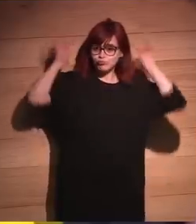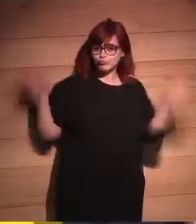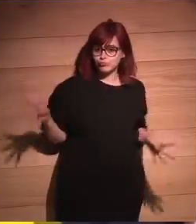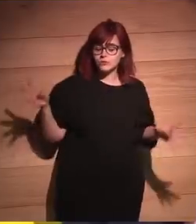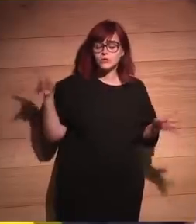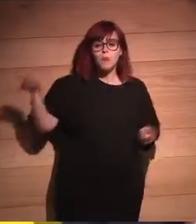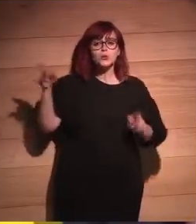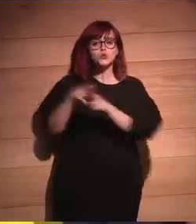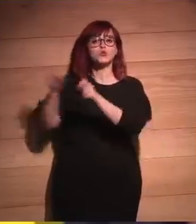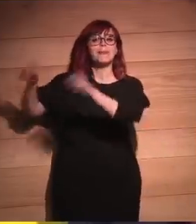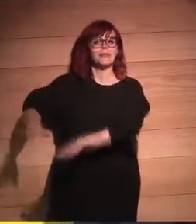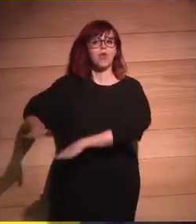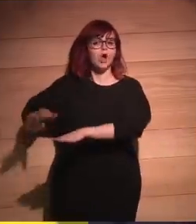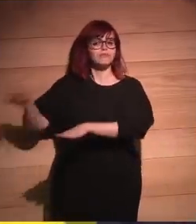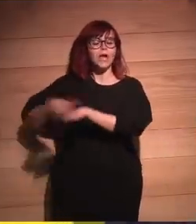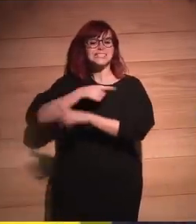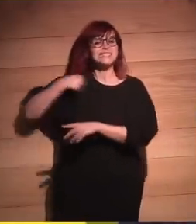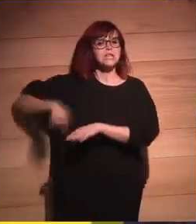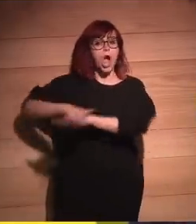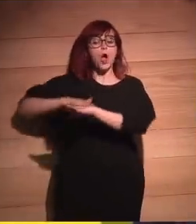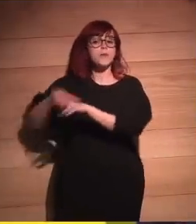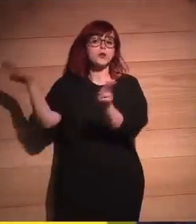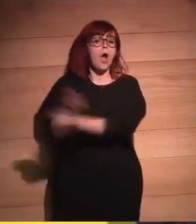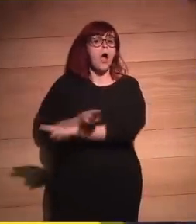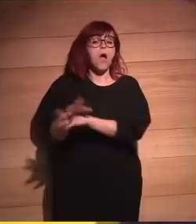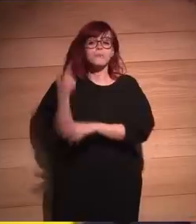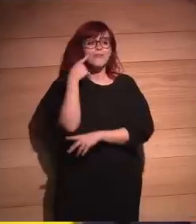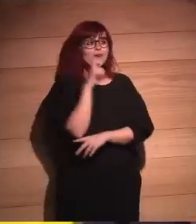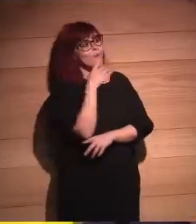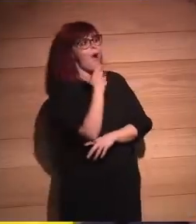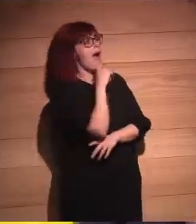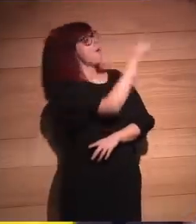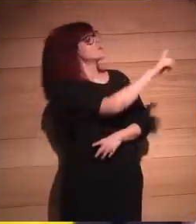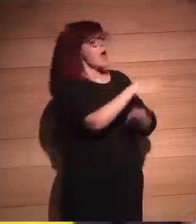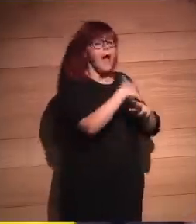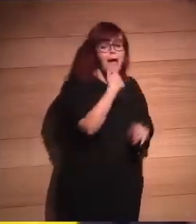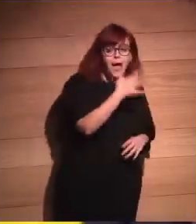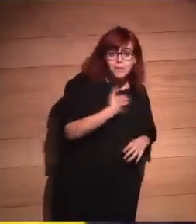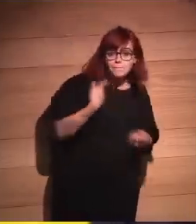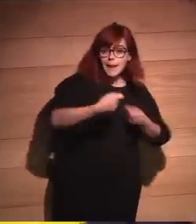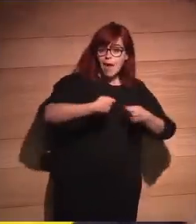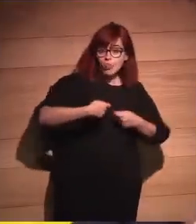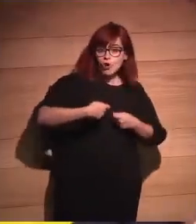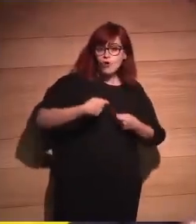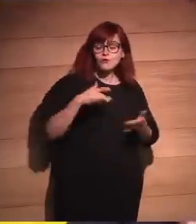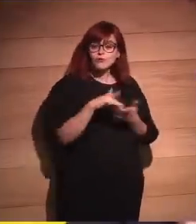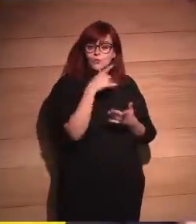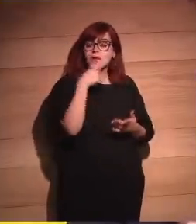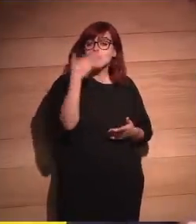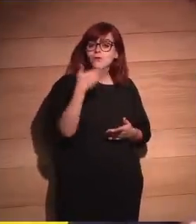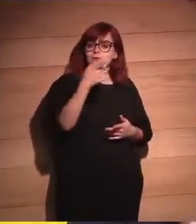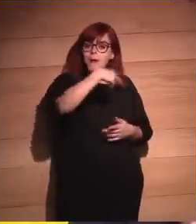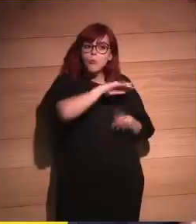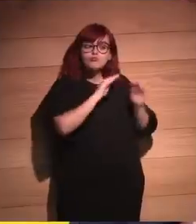un mensaje, yo creo, a Hollywood diciendo, oiga, tengan cuidado porque nuestro mercado es muy importante para